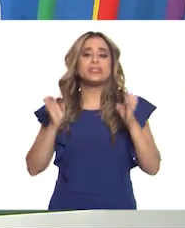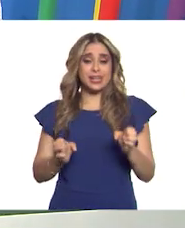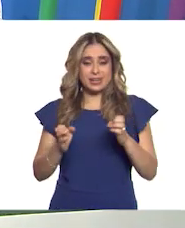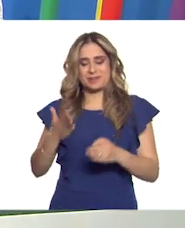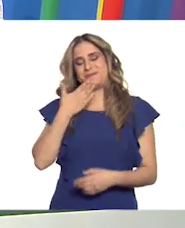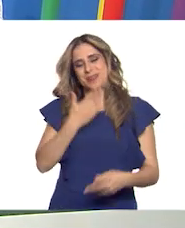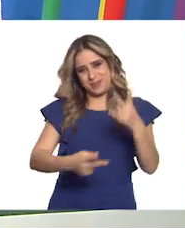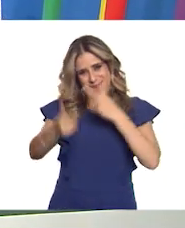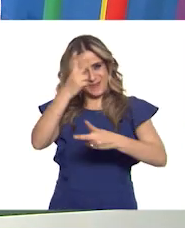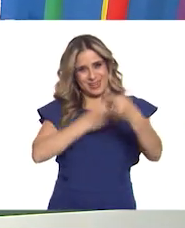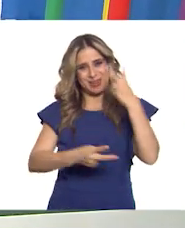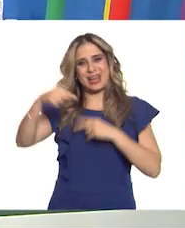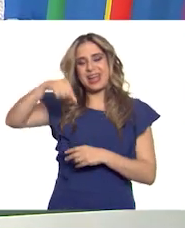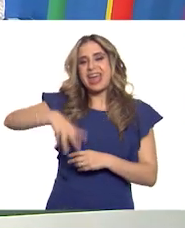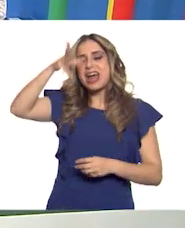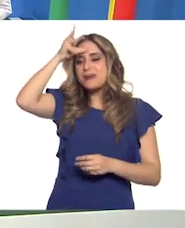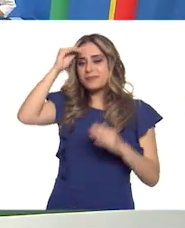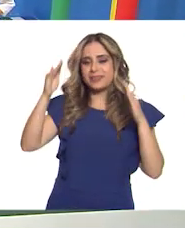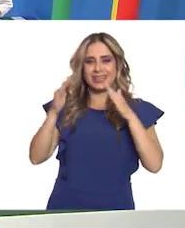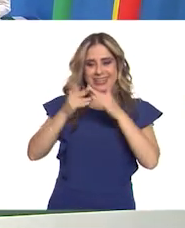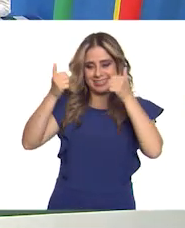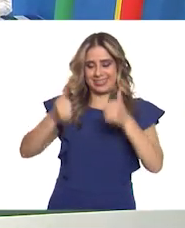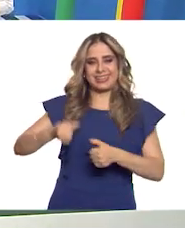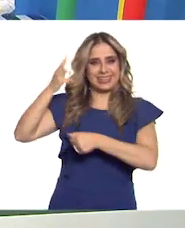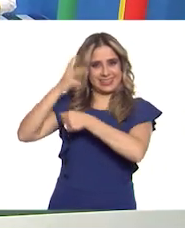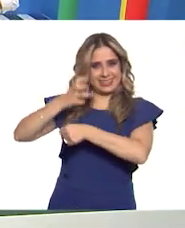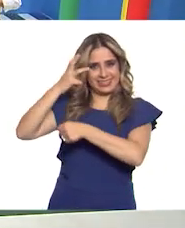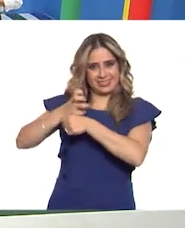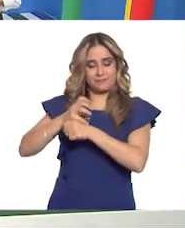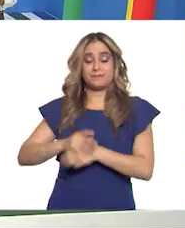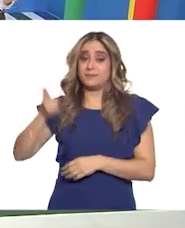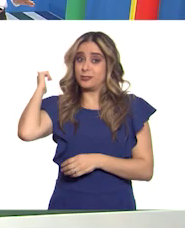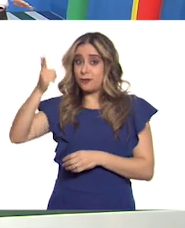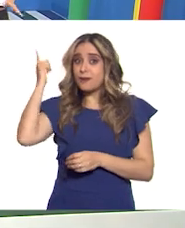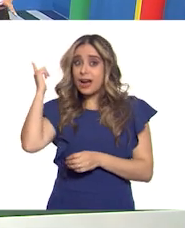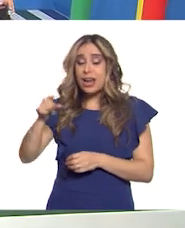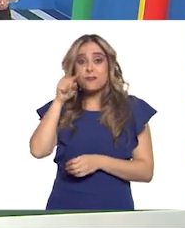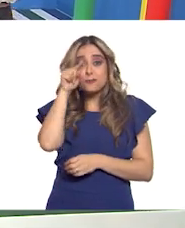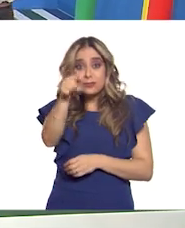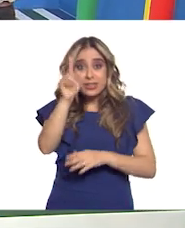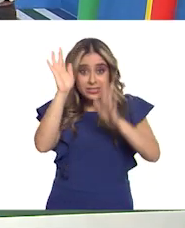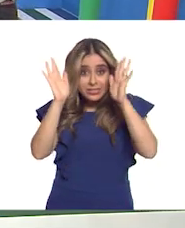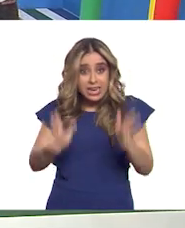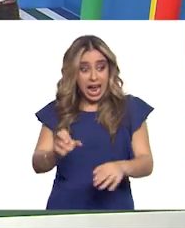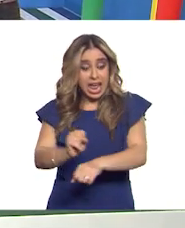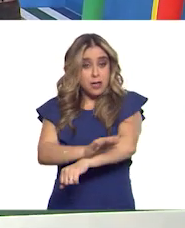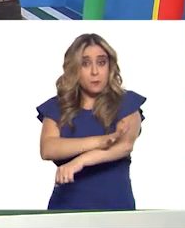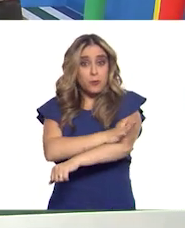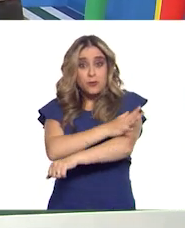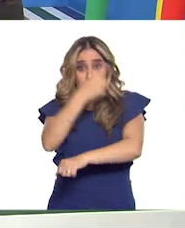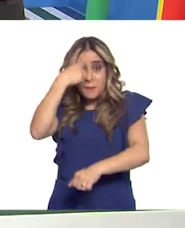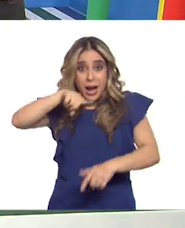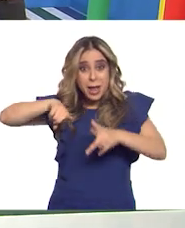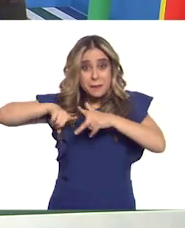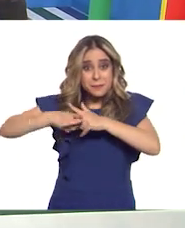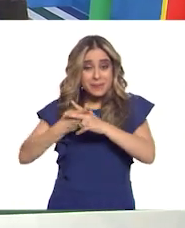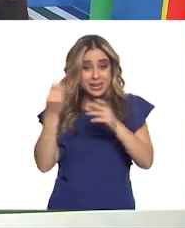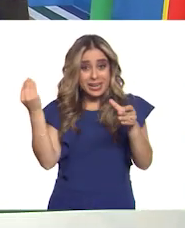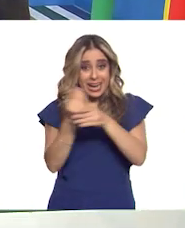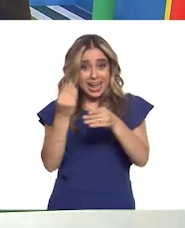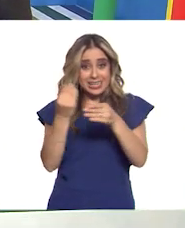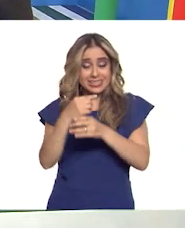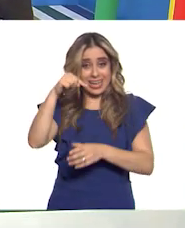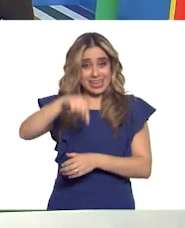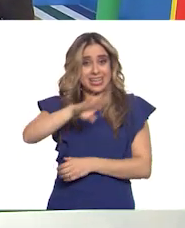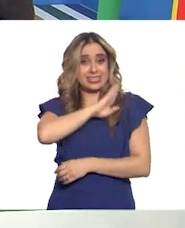están? Bienvenidas y bienvenidos a Aprende en Casa 3. Y espero que ya estén emocionadísimos por comenzar con una sesión más de español